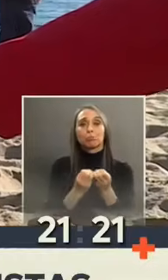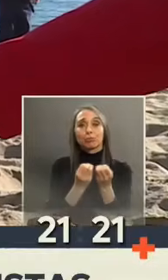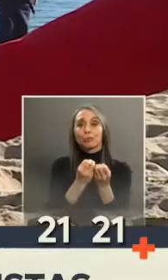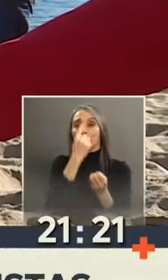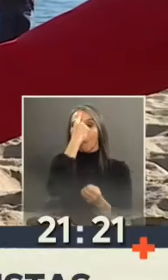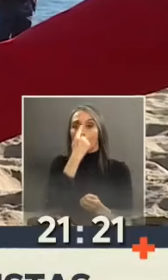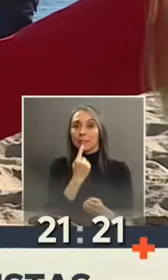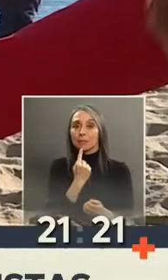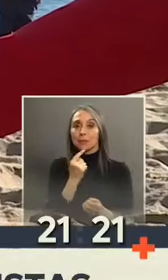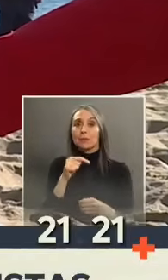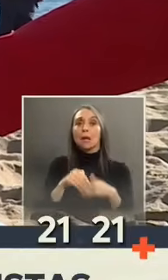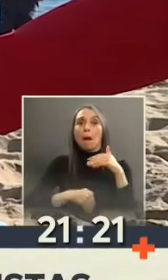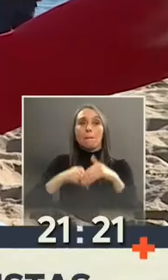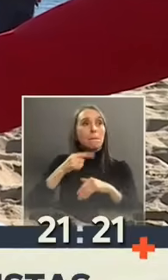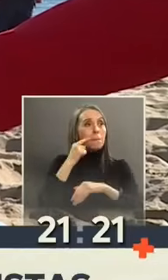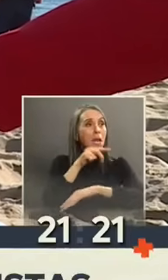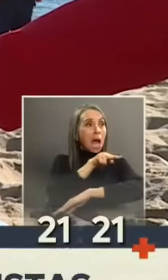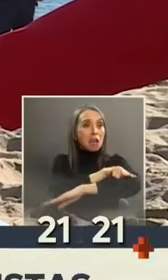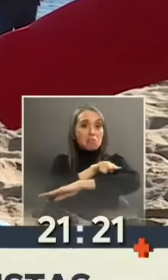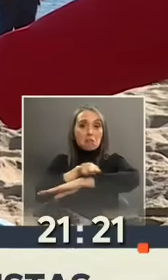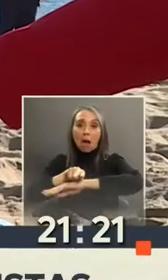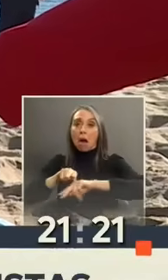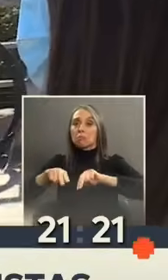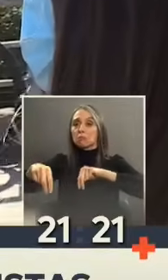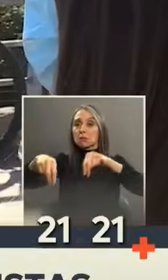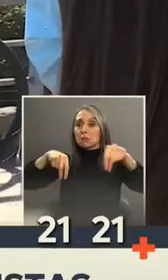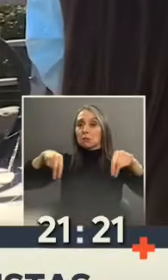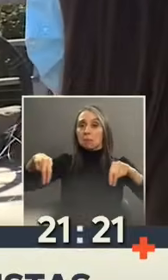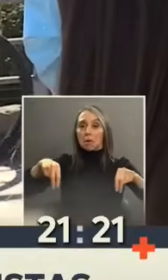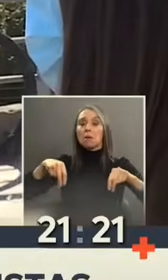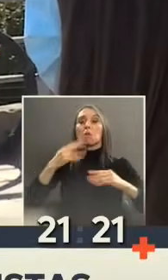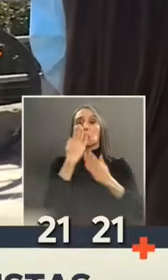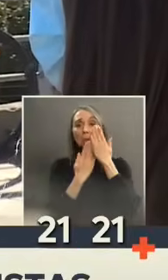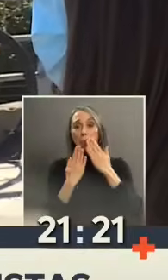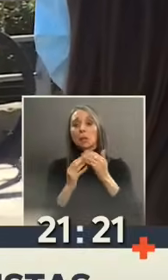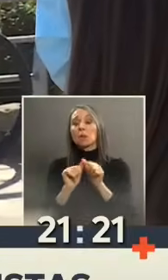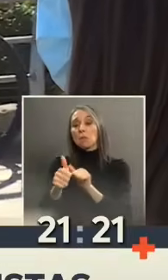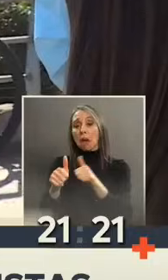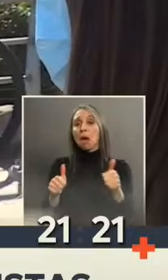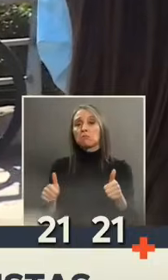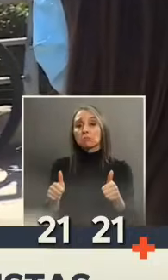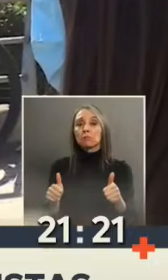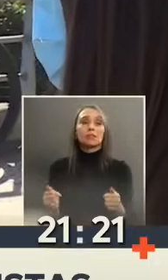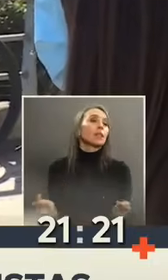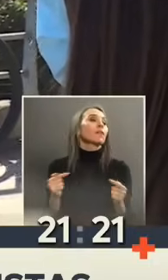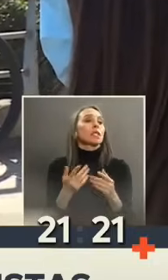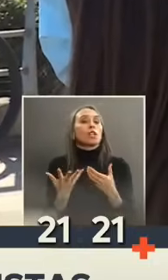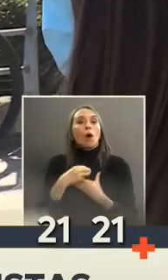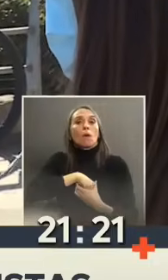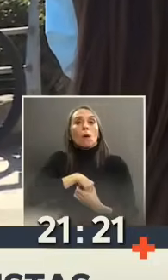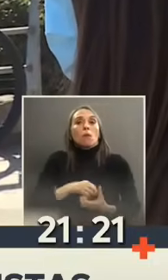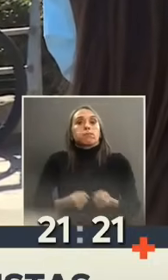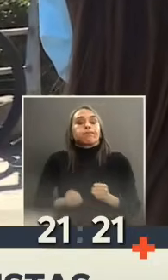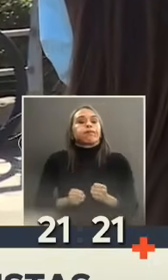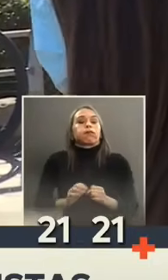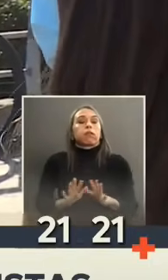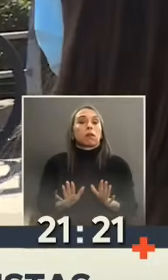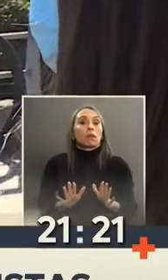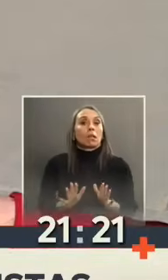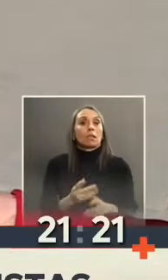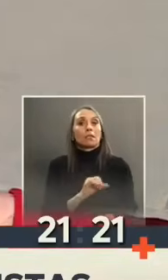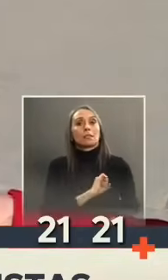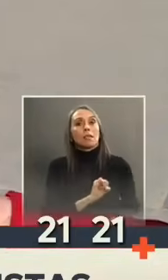acá en la playa hay distancia y todo, así que cuidándose. Venimos a desestresarnos un poquito de Santiago,